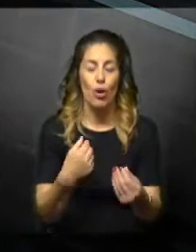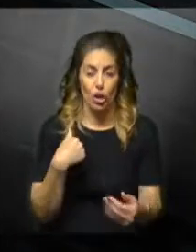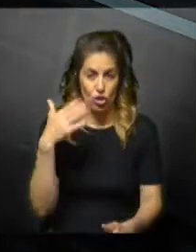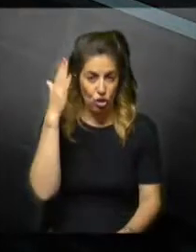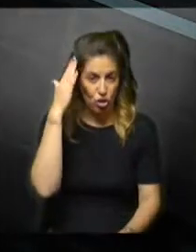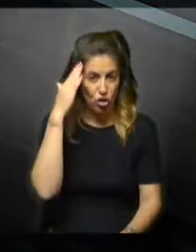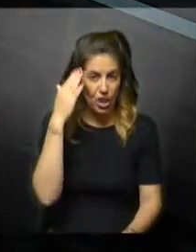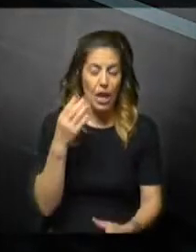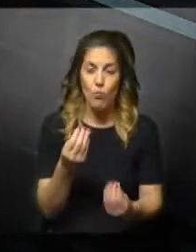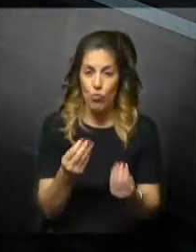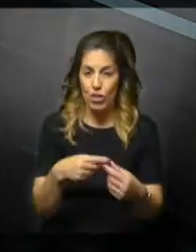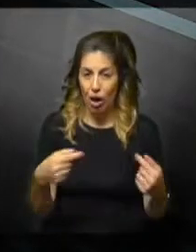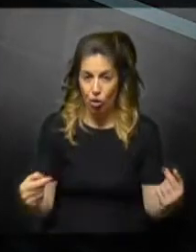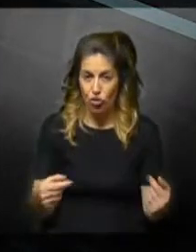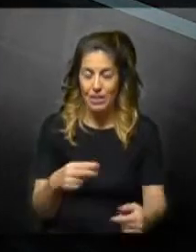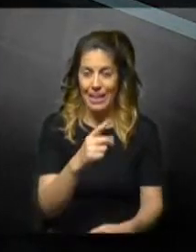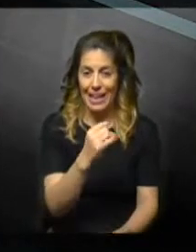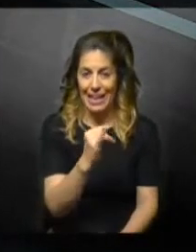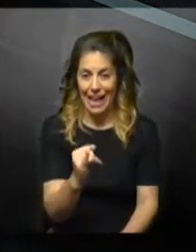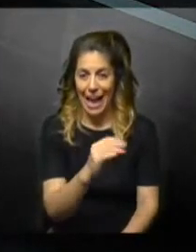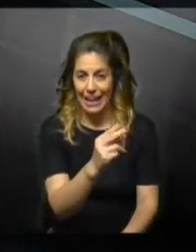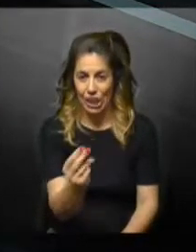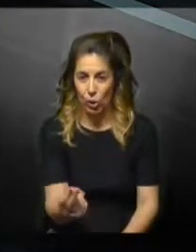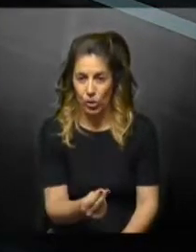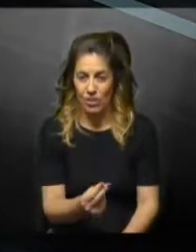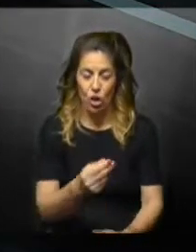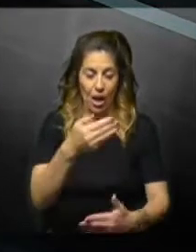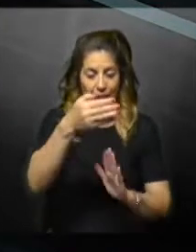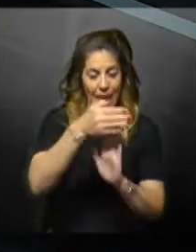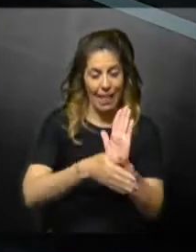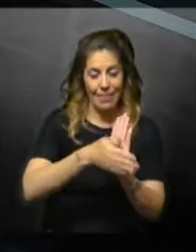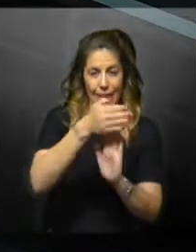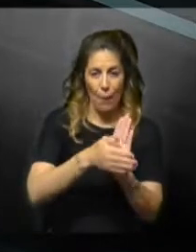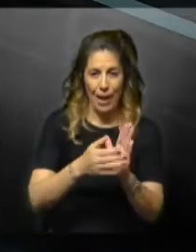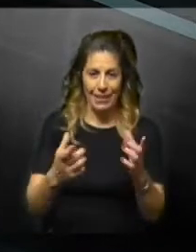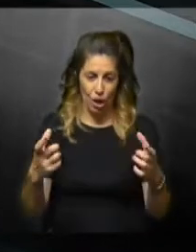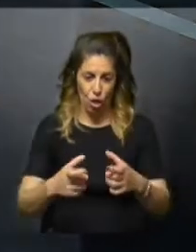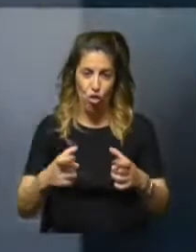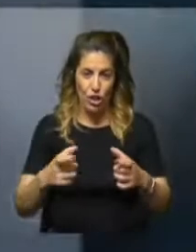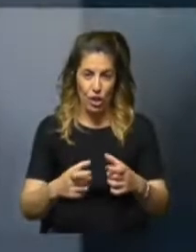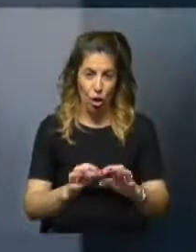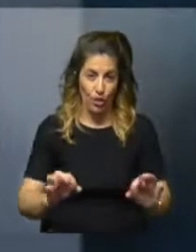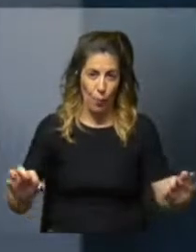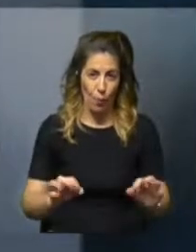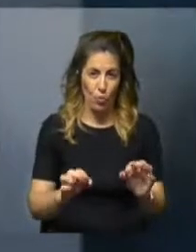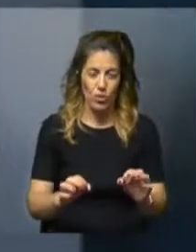entendido mucho campo en la Ilustración las tapas de los discos llamando tapas